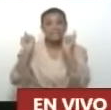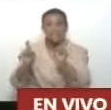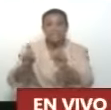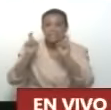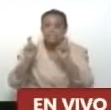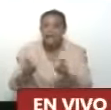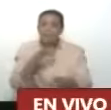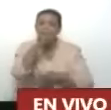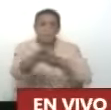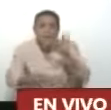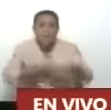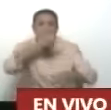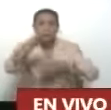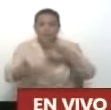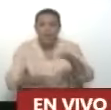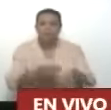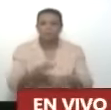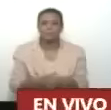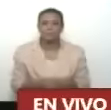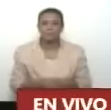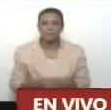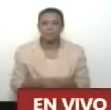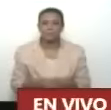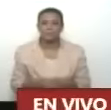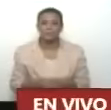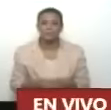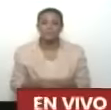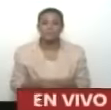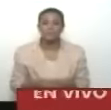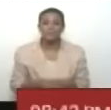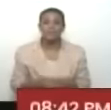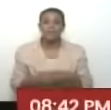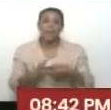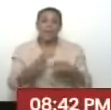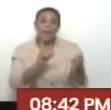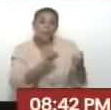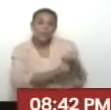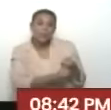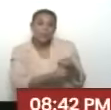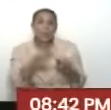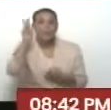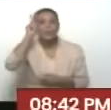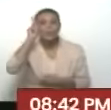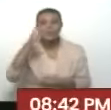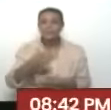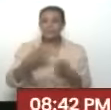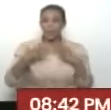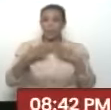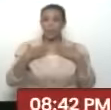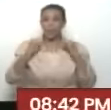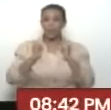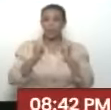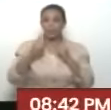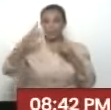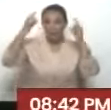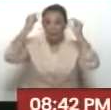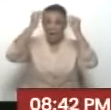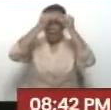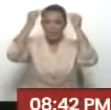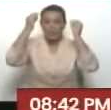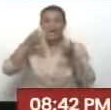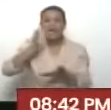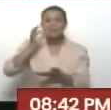Estaba ahí llevando el mensaje. Con doña Florinda, Silita y yo. Profesor Girafales y doña Florinda. Que siempre lo invitaba por el cafecito,